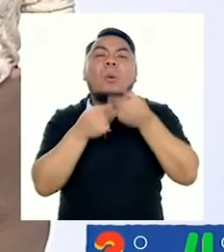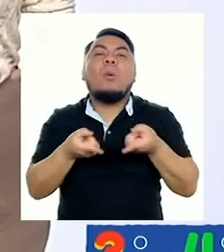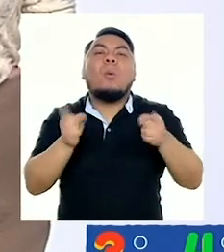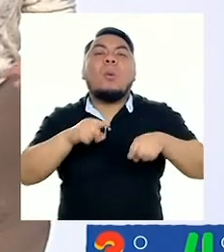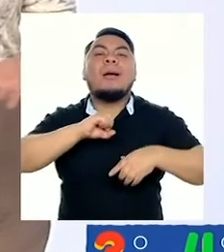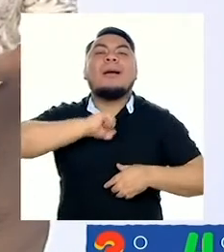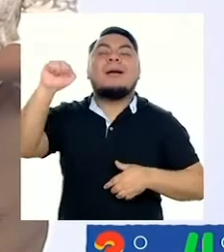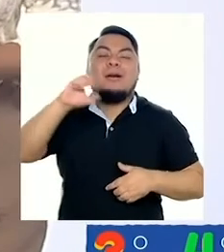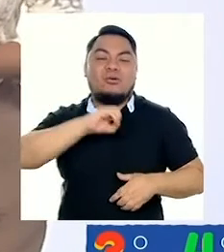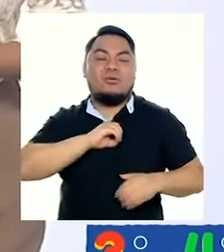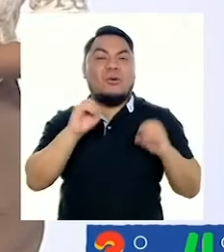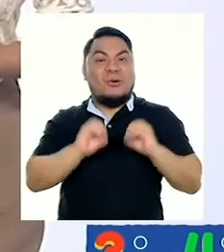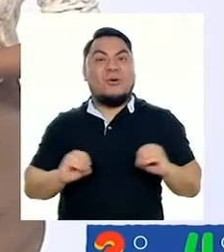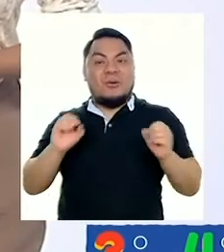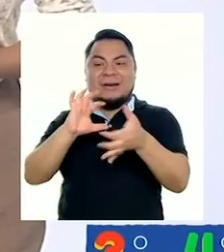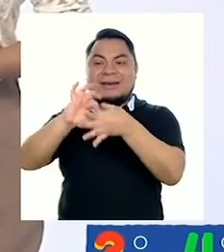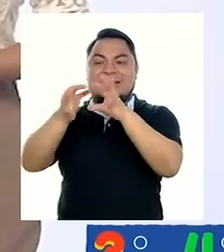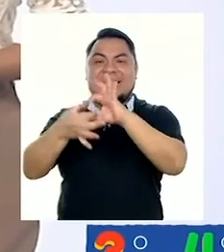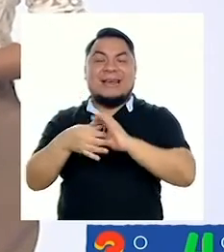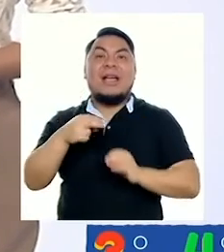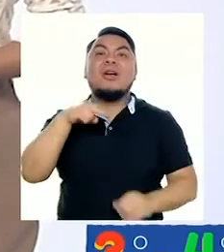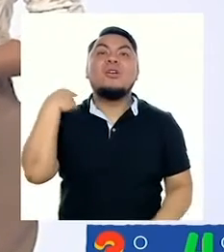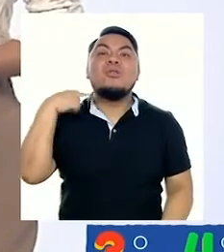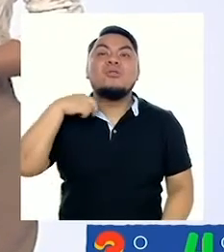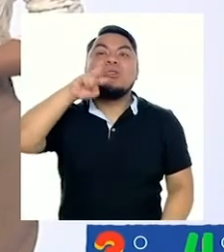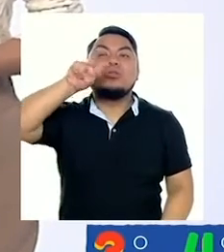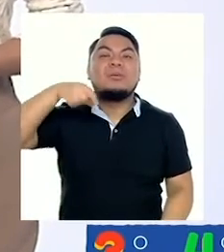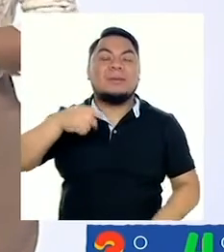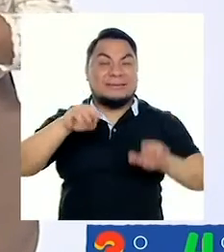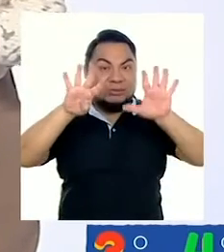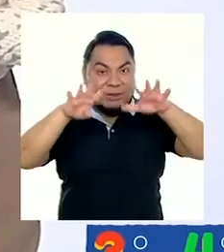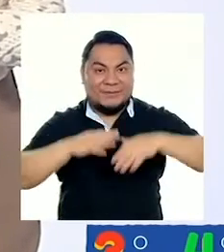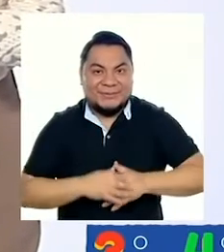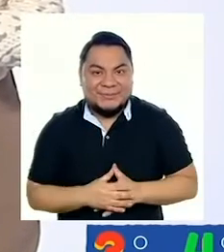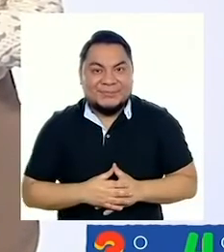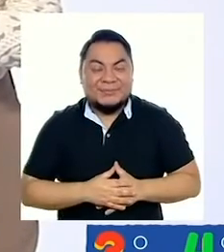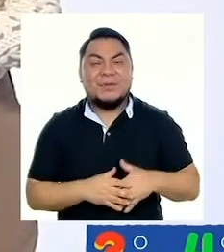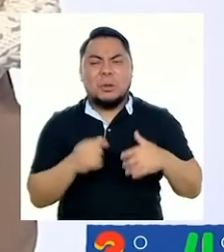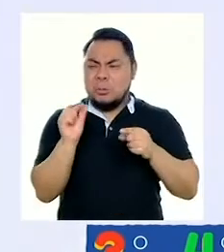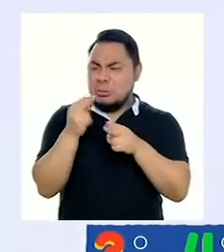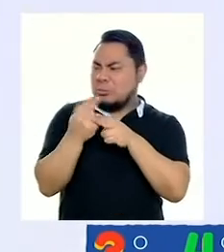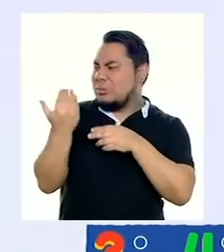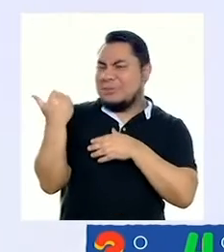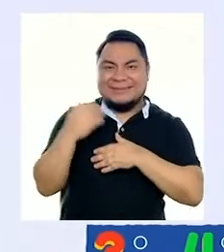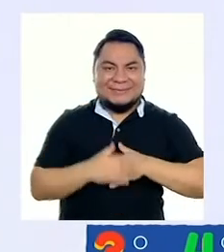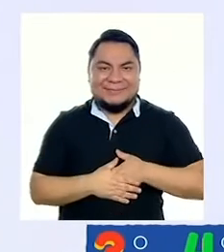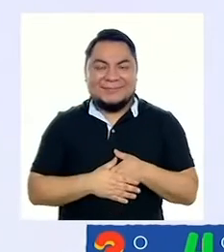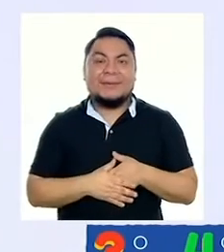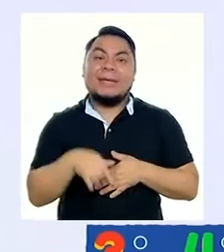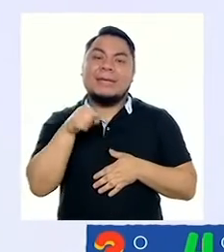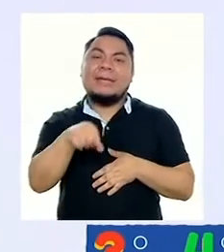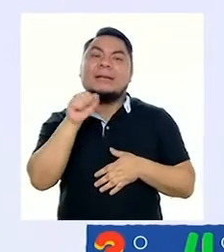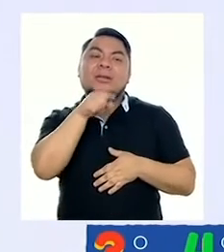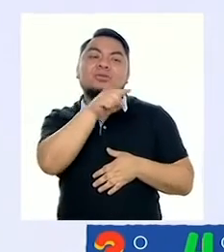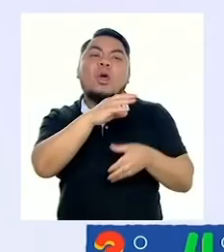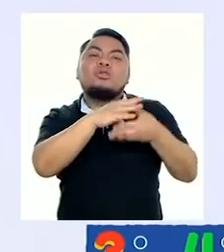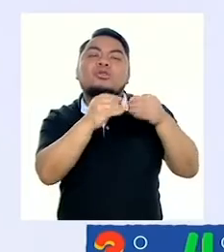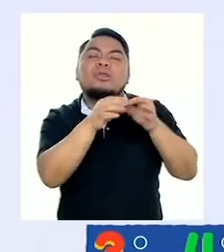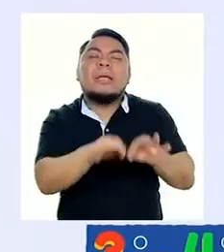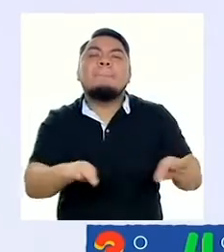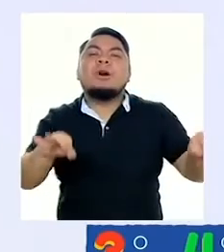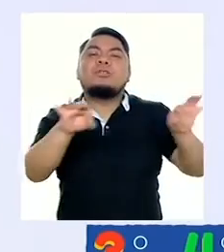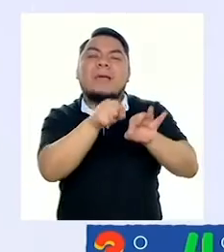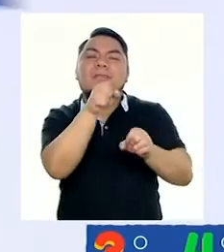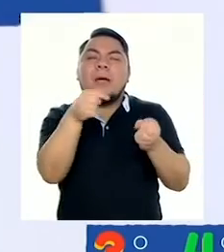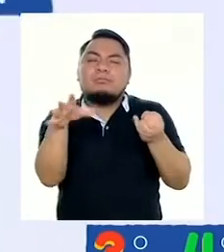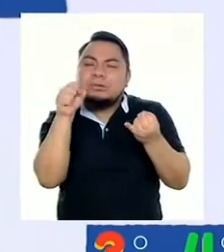su medalla de oro en las Olimpiadas de noviembre del 2019. Hace poquito. Estos han sido los eventos